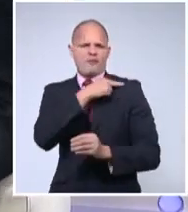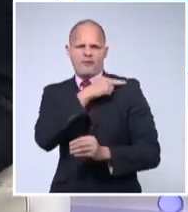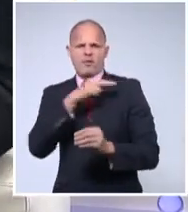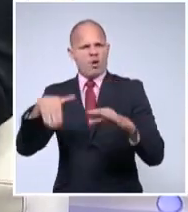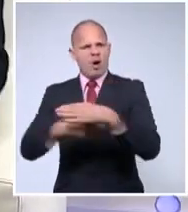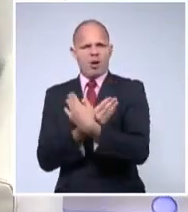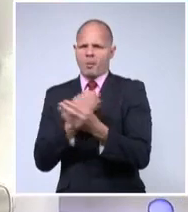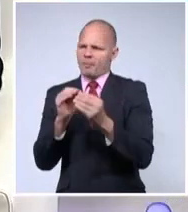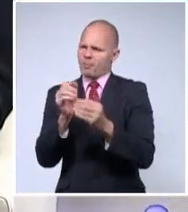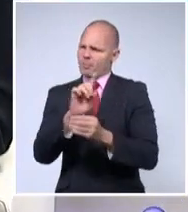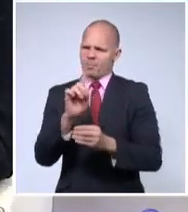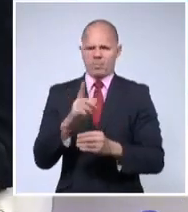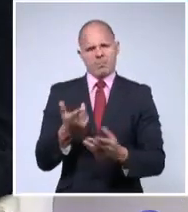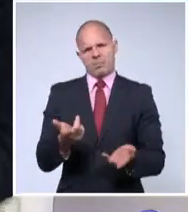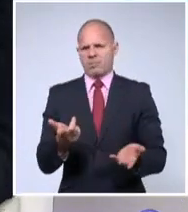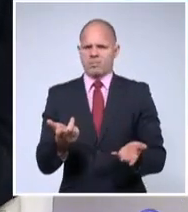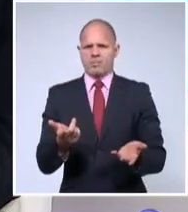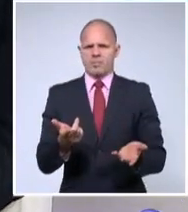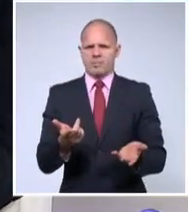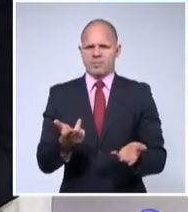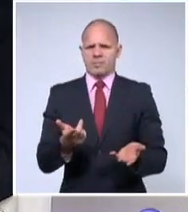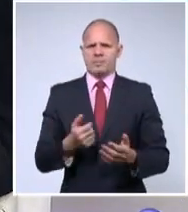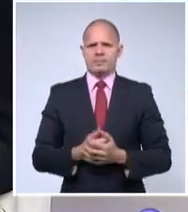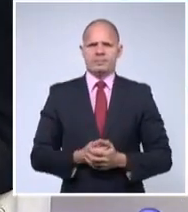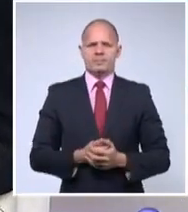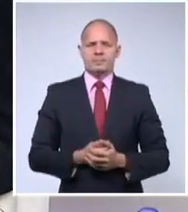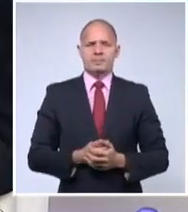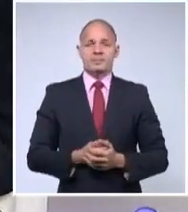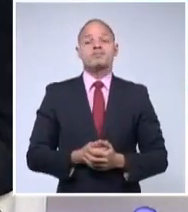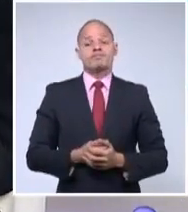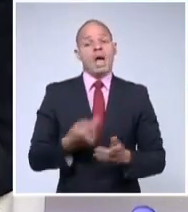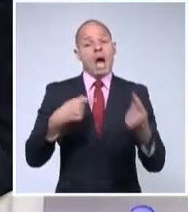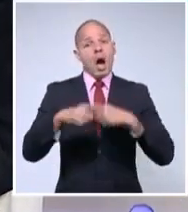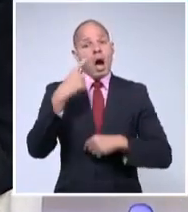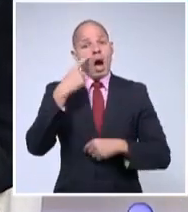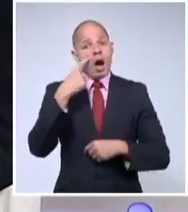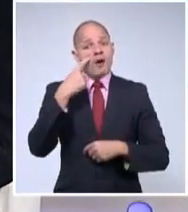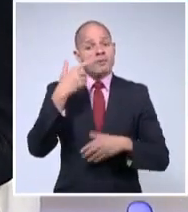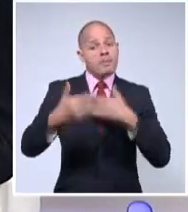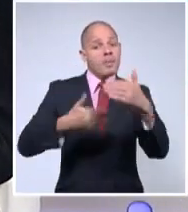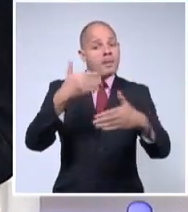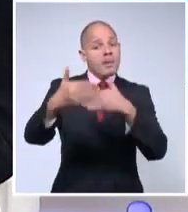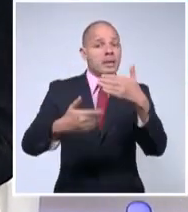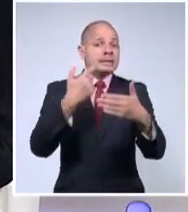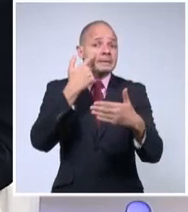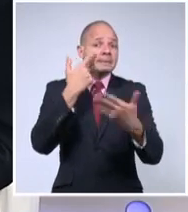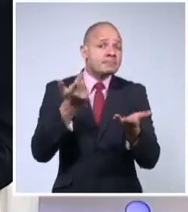las autoridades de los Estados Unidos. Se impone seguir tras la pista de la información, tener